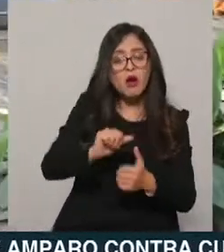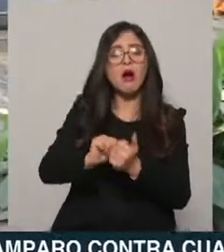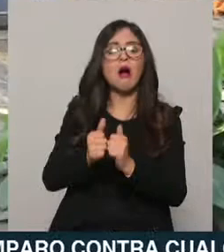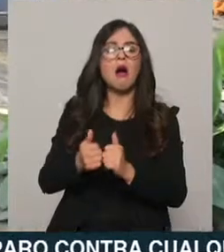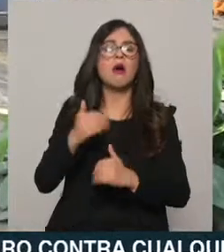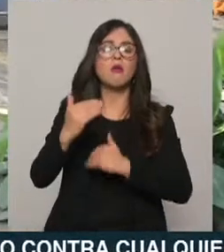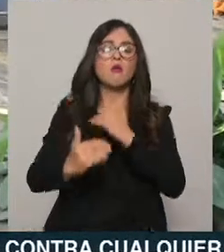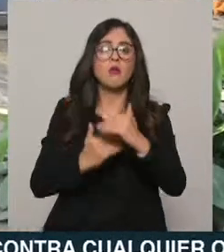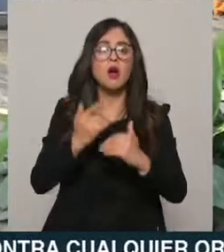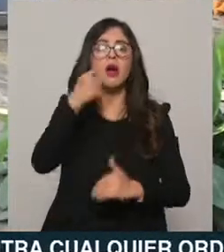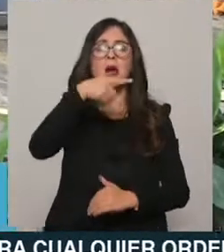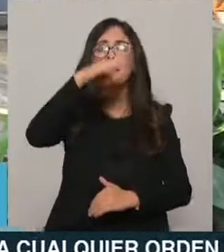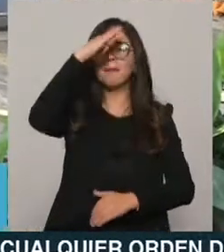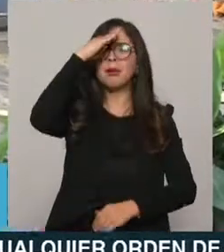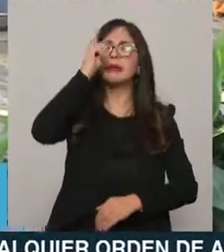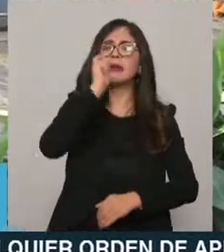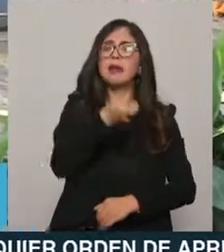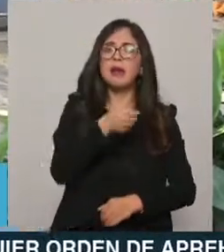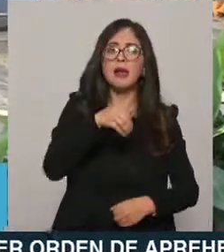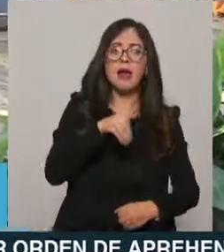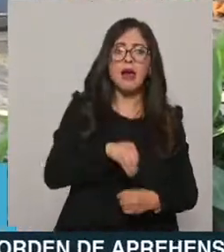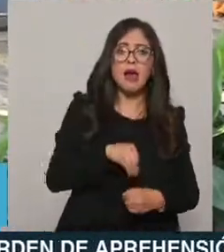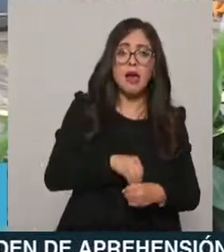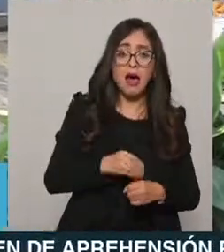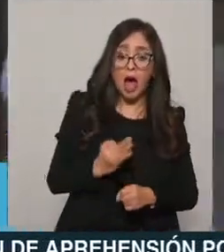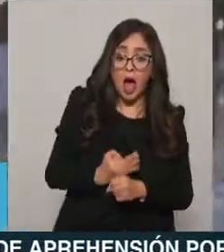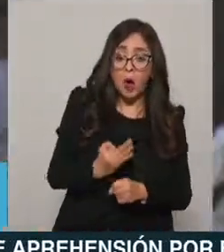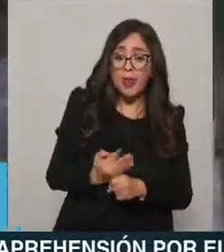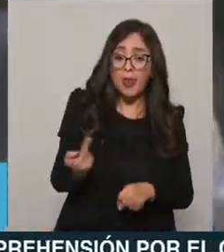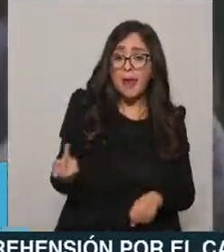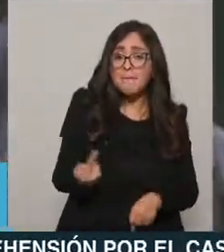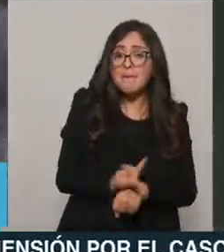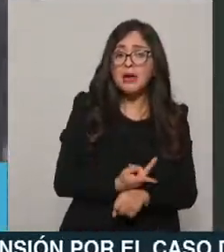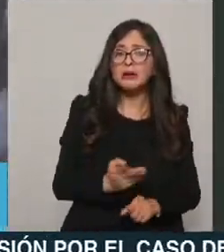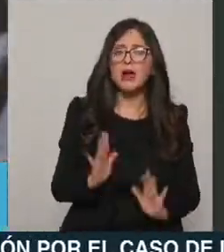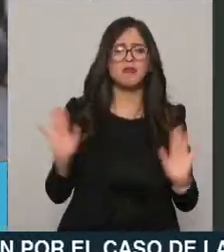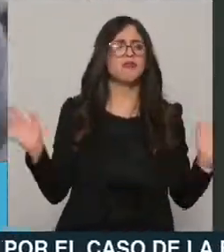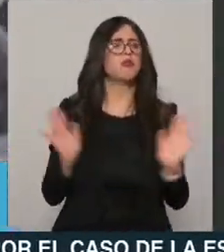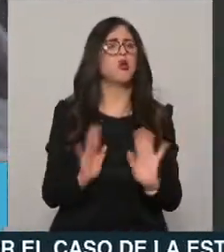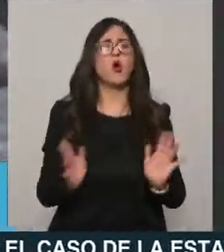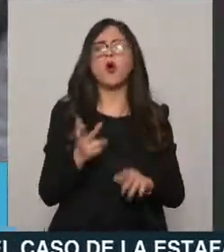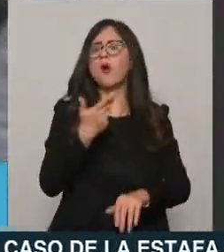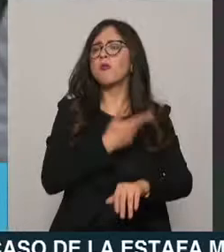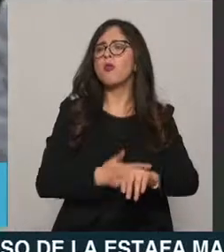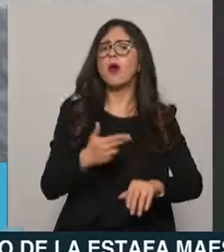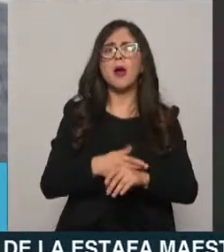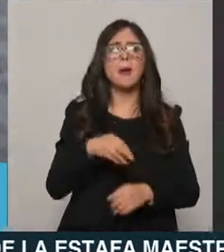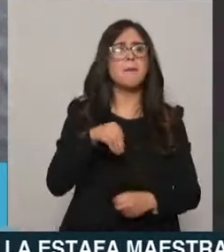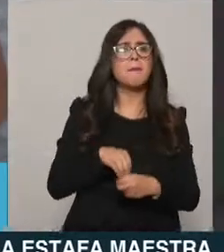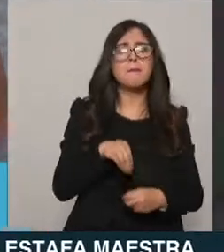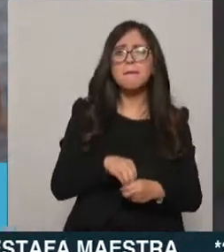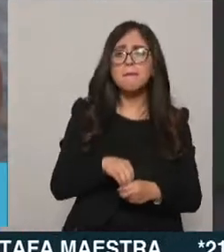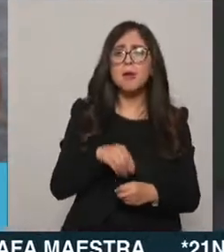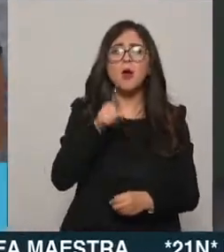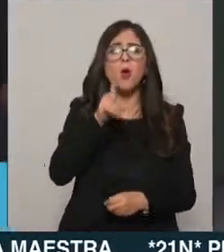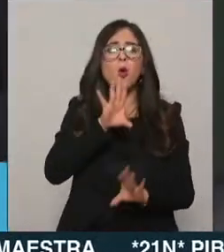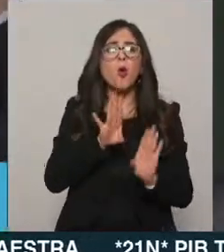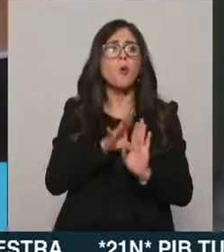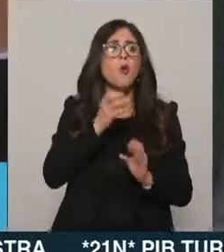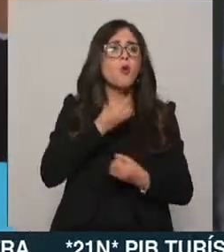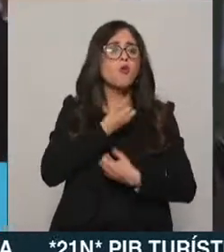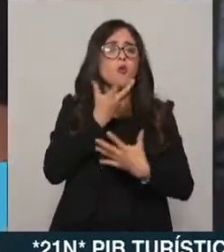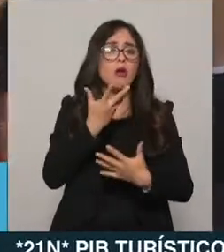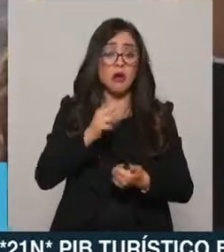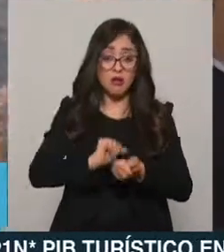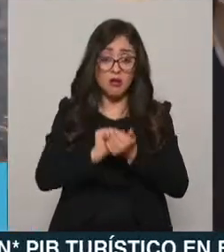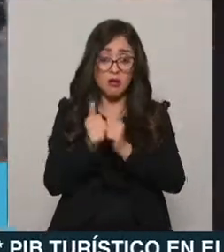ocultar la realidad. Si ocultamos la realidad, claro, no se va a resolver el problema, ¿no? Julia, mencionabas como otros temas pendientes